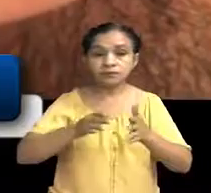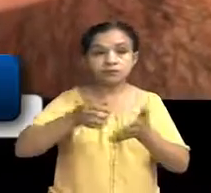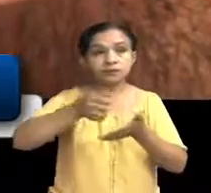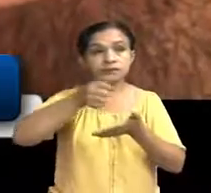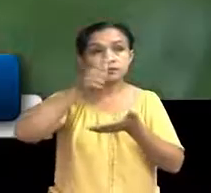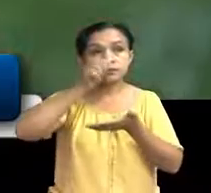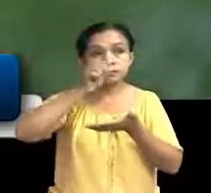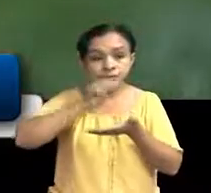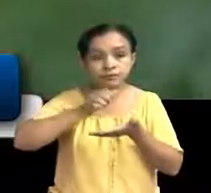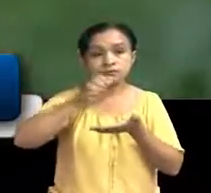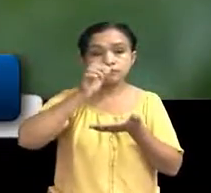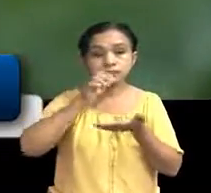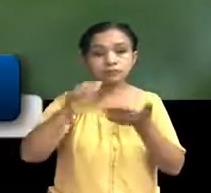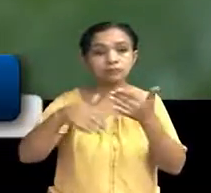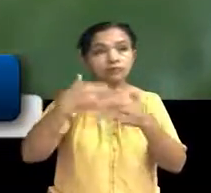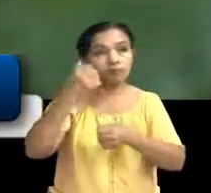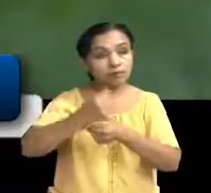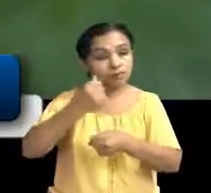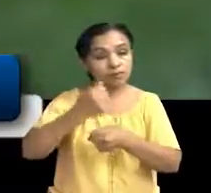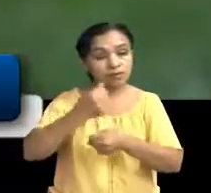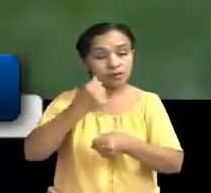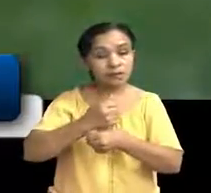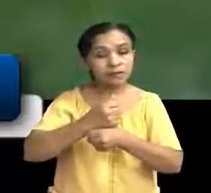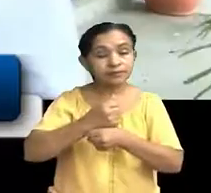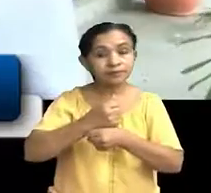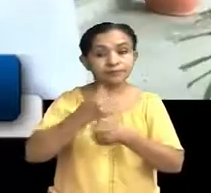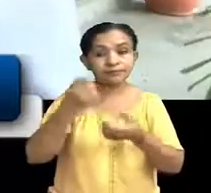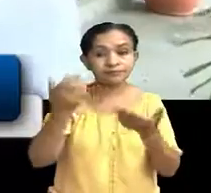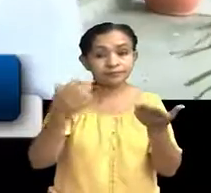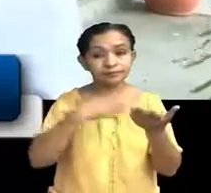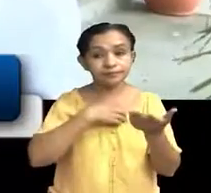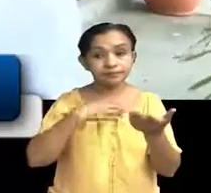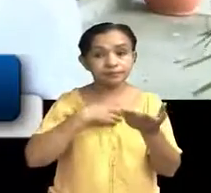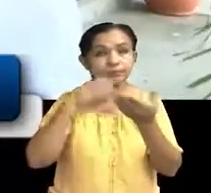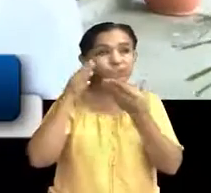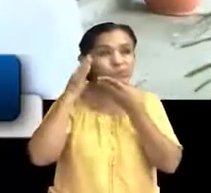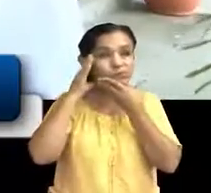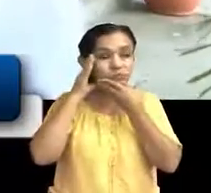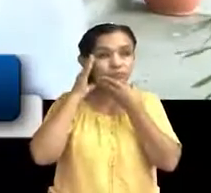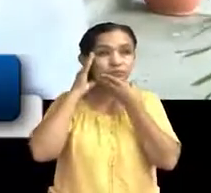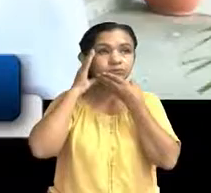líquido. Y para trabajar lo que son meramente la parte maxilar.